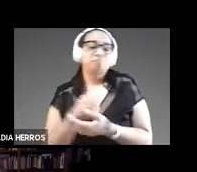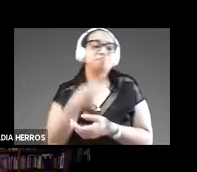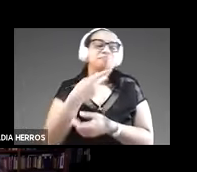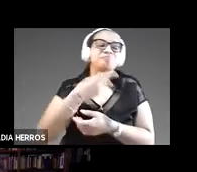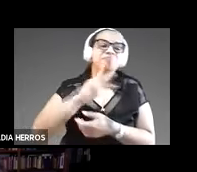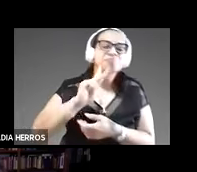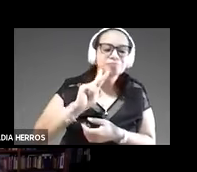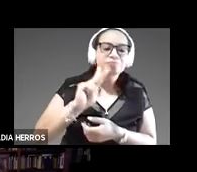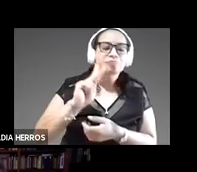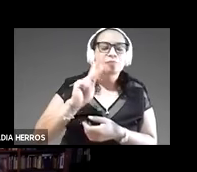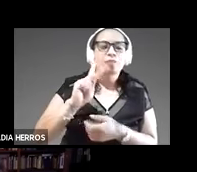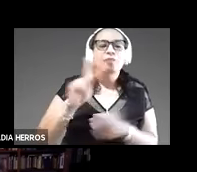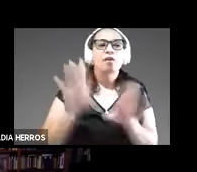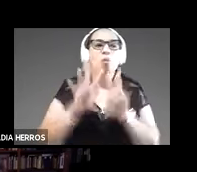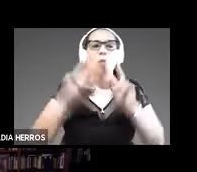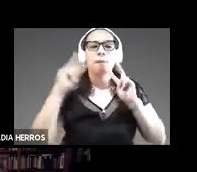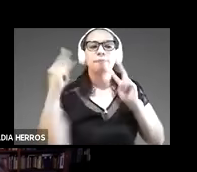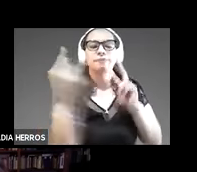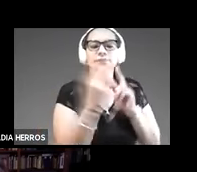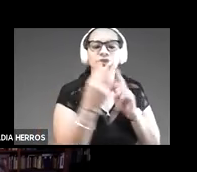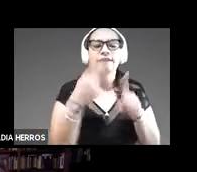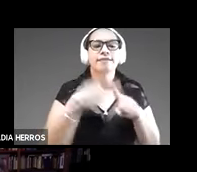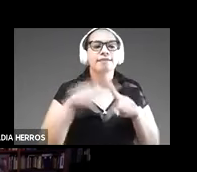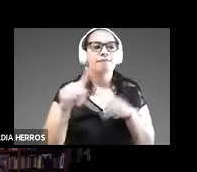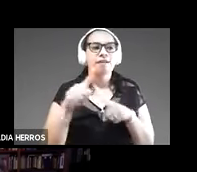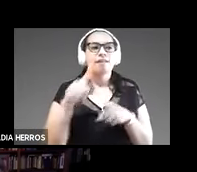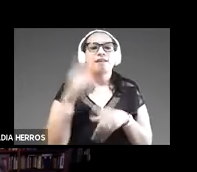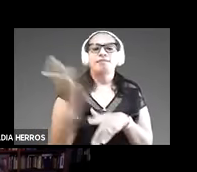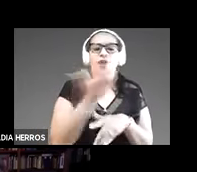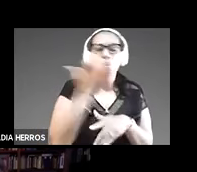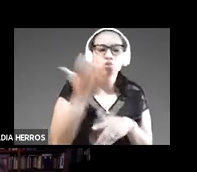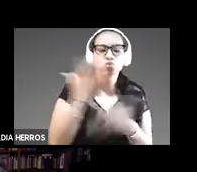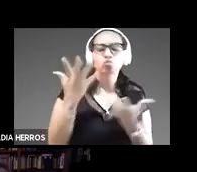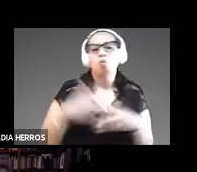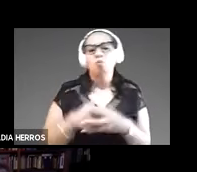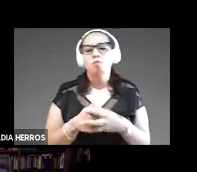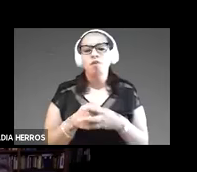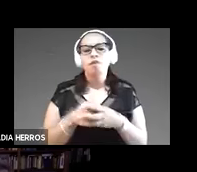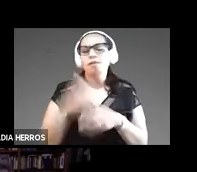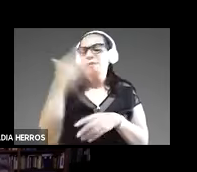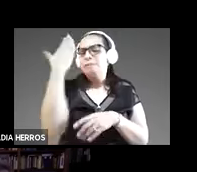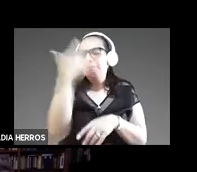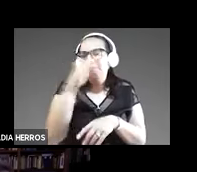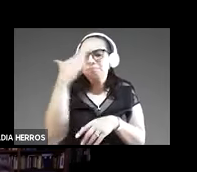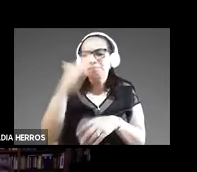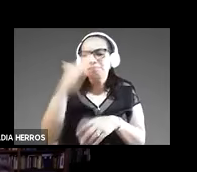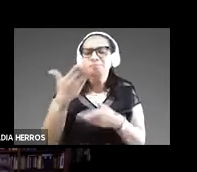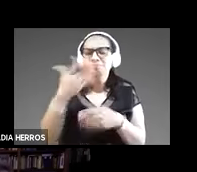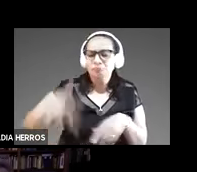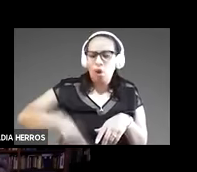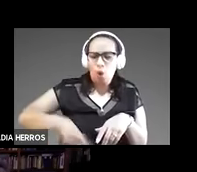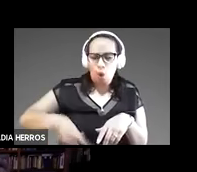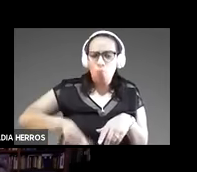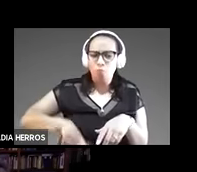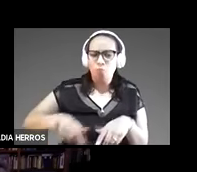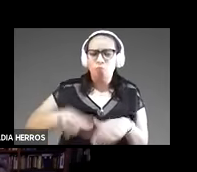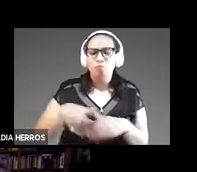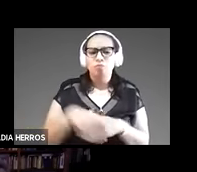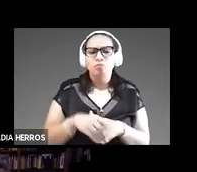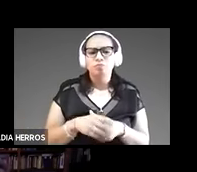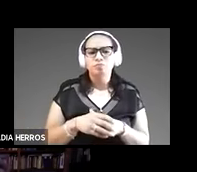desde una visión más desde lo popular, ¿no? Sabemos que la gobernanza,